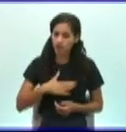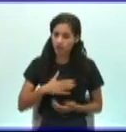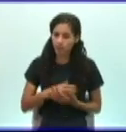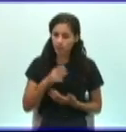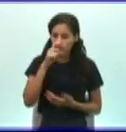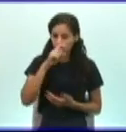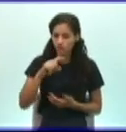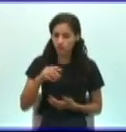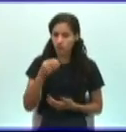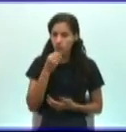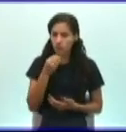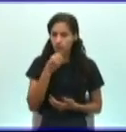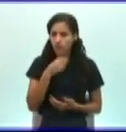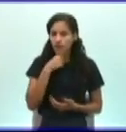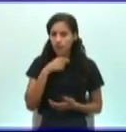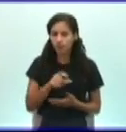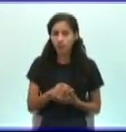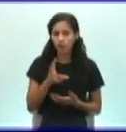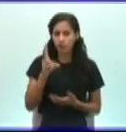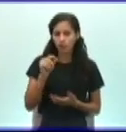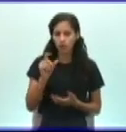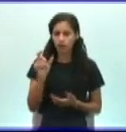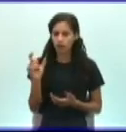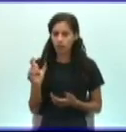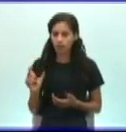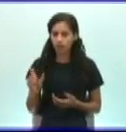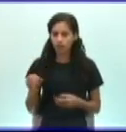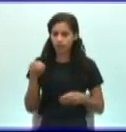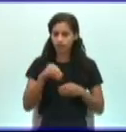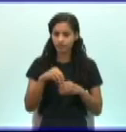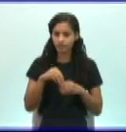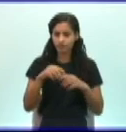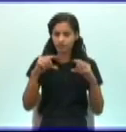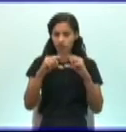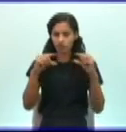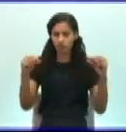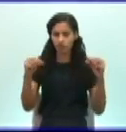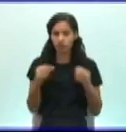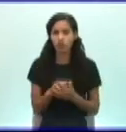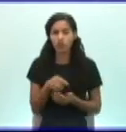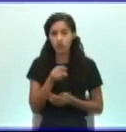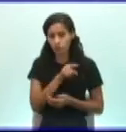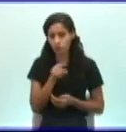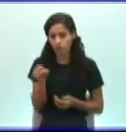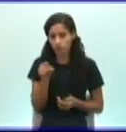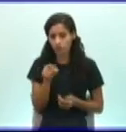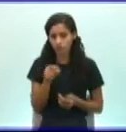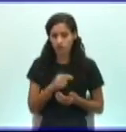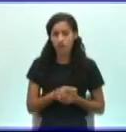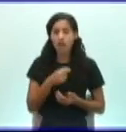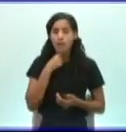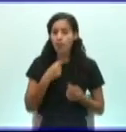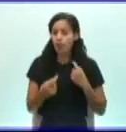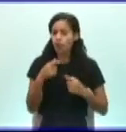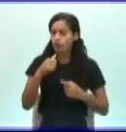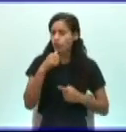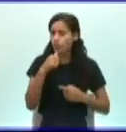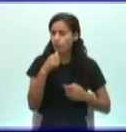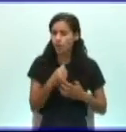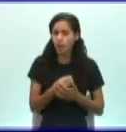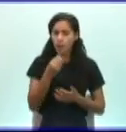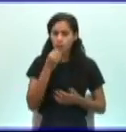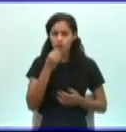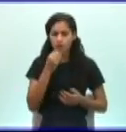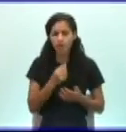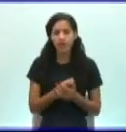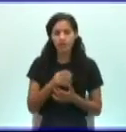niños separen y cuenten las palabras que componen la oración. Y ustedes, ante alguna duda, comuníquense